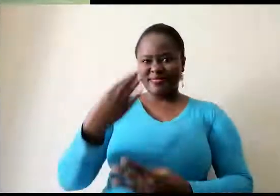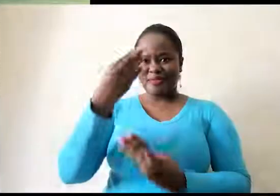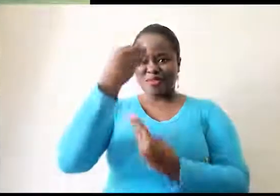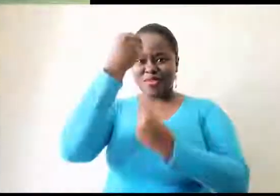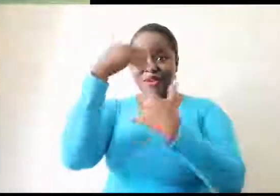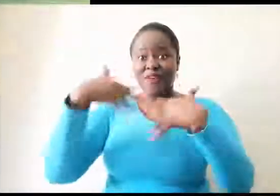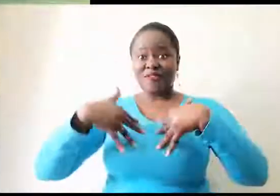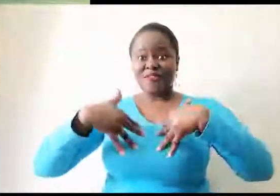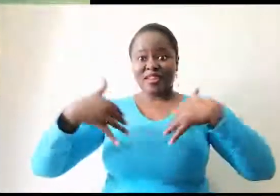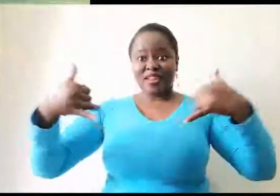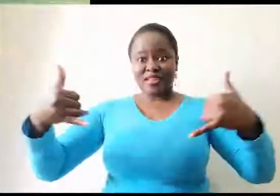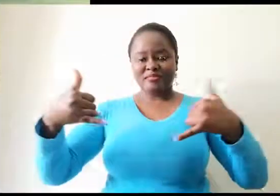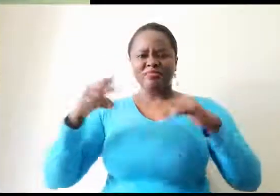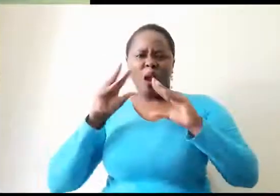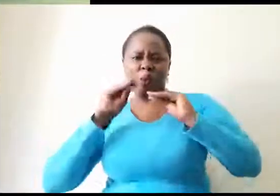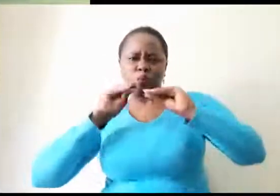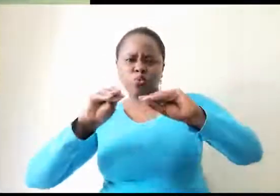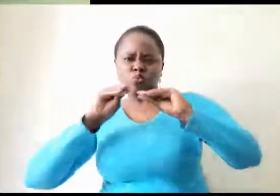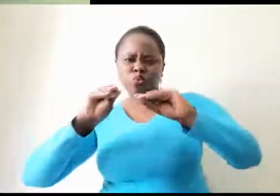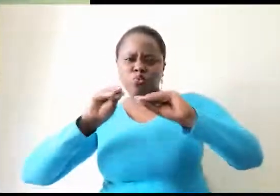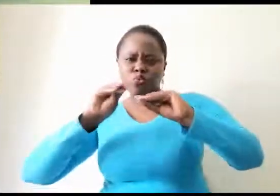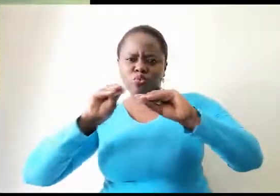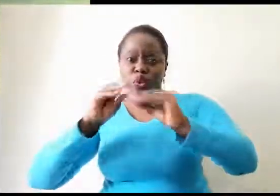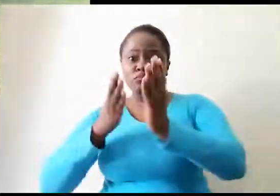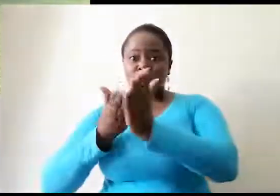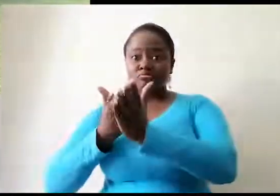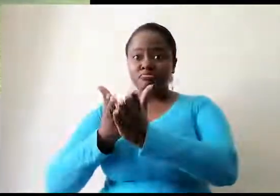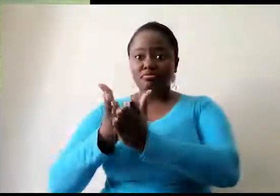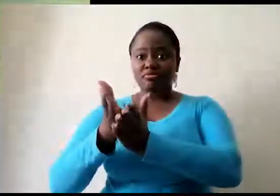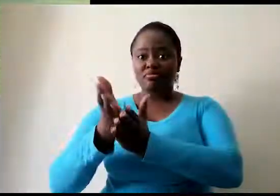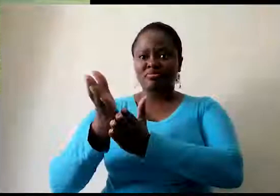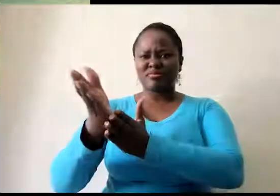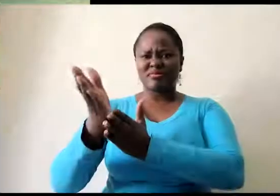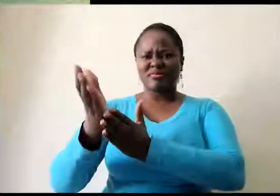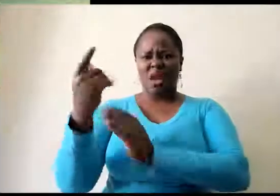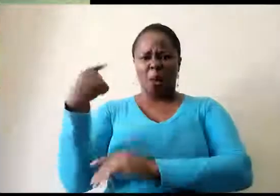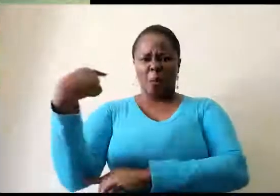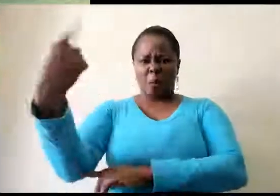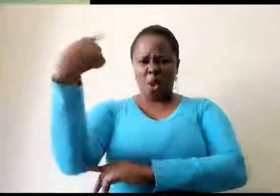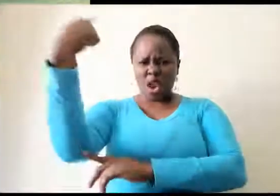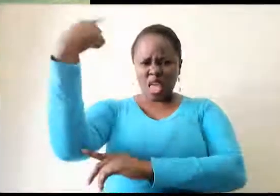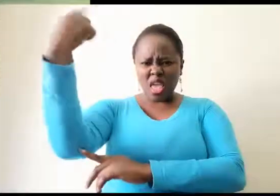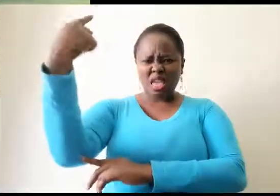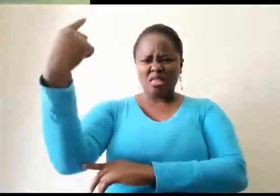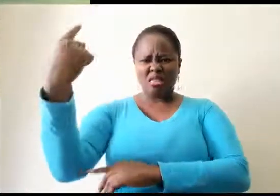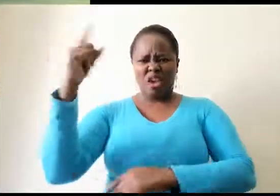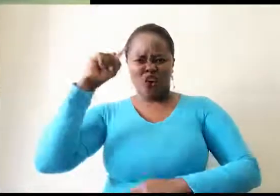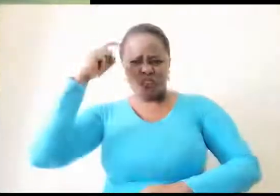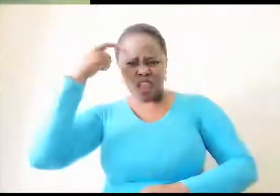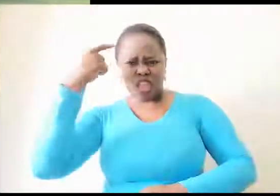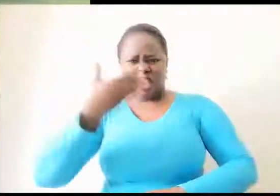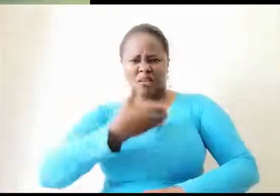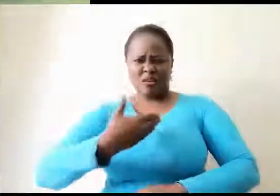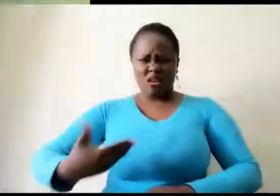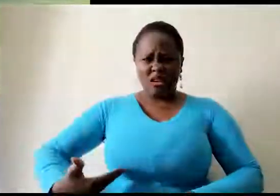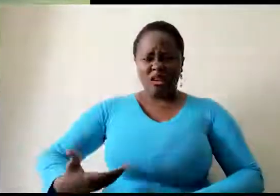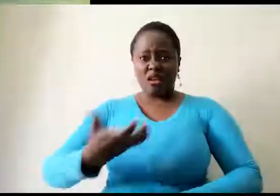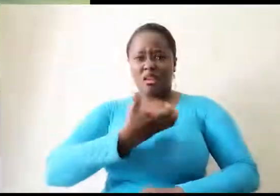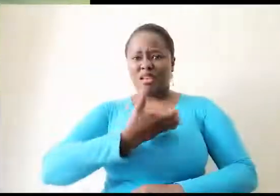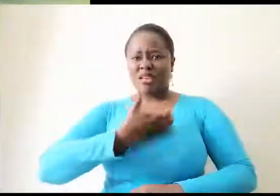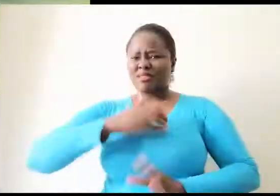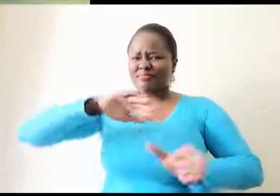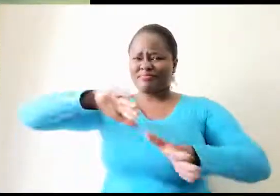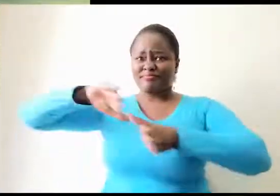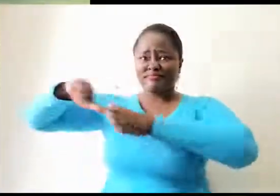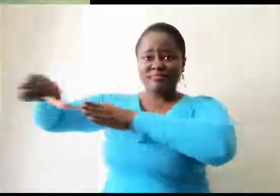y estudio permanente. Alejado de la política y alejado de los asuntos que tanto preocupaban a Platón, Epicuro